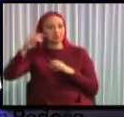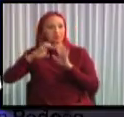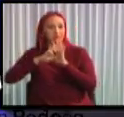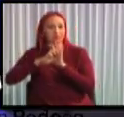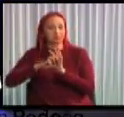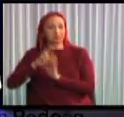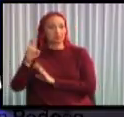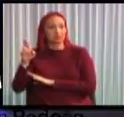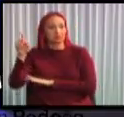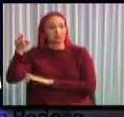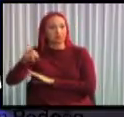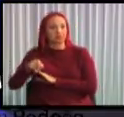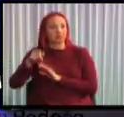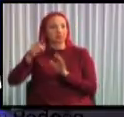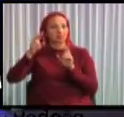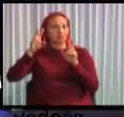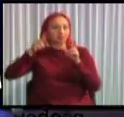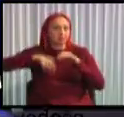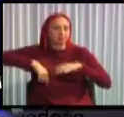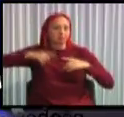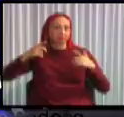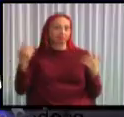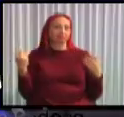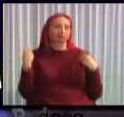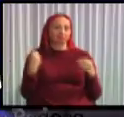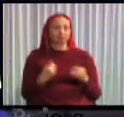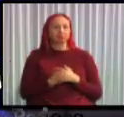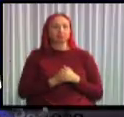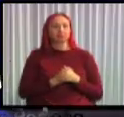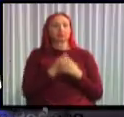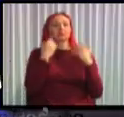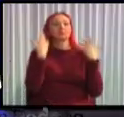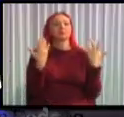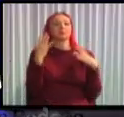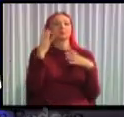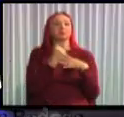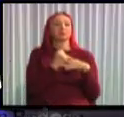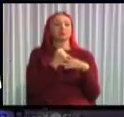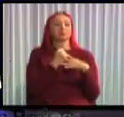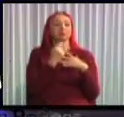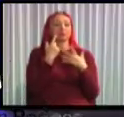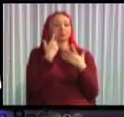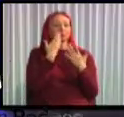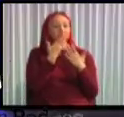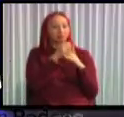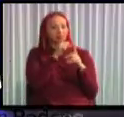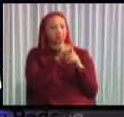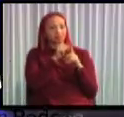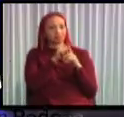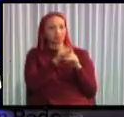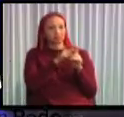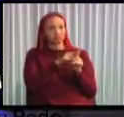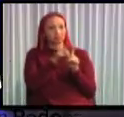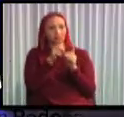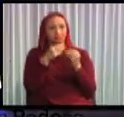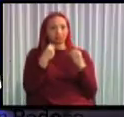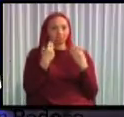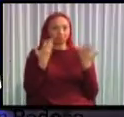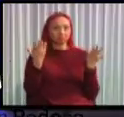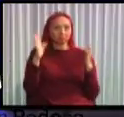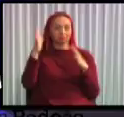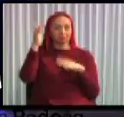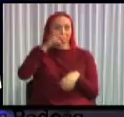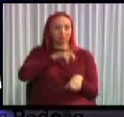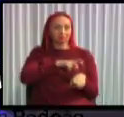que los balones de fútbol eran tan dramáticos, ¿cómo le toma el gusto a una pelota de estas que en